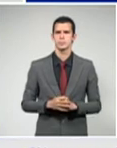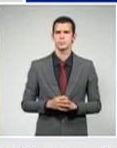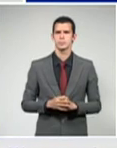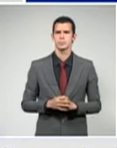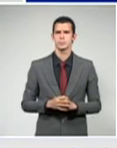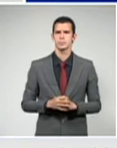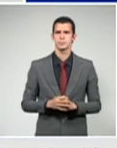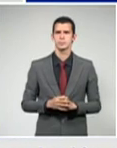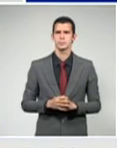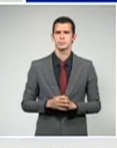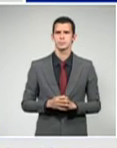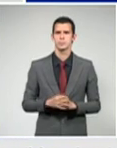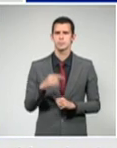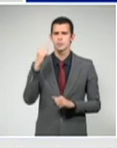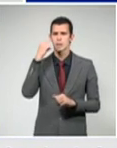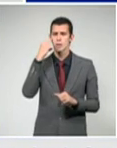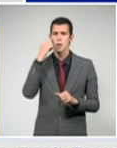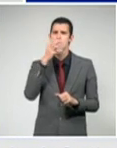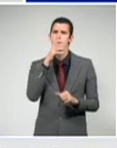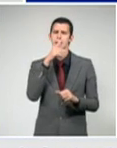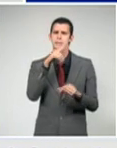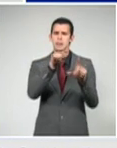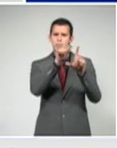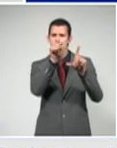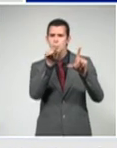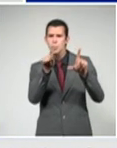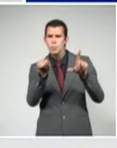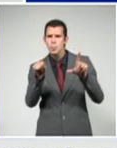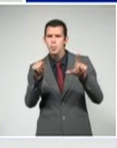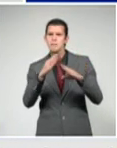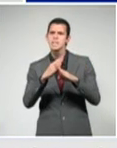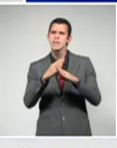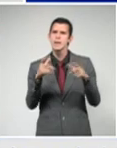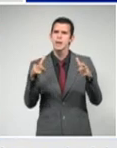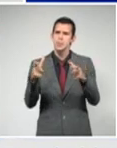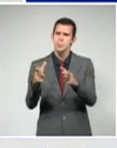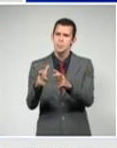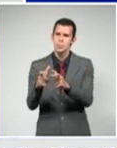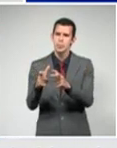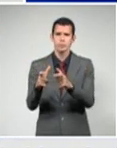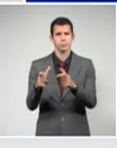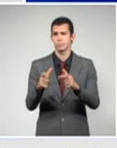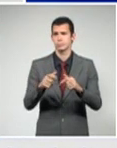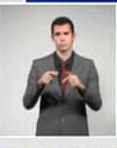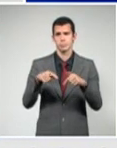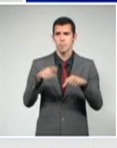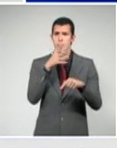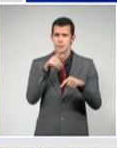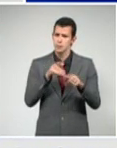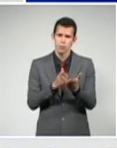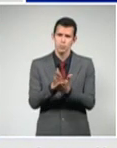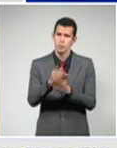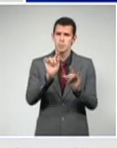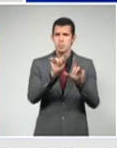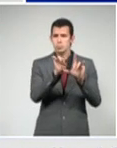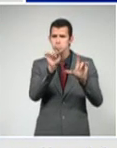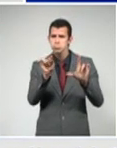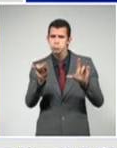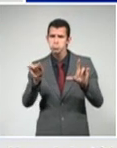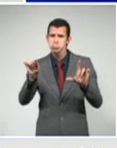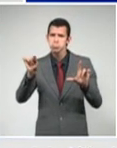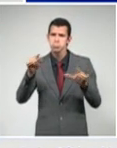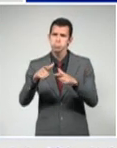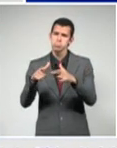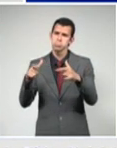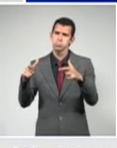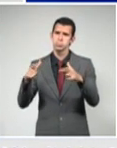disminuye importantemente, de manera importante. La estimación de los casos fallecidos, abajo, a la izquierda, también